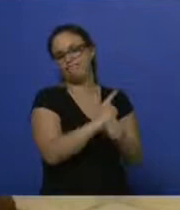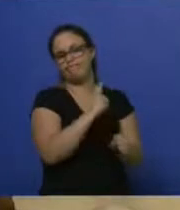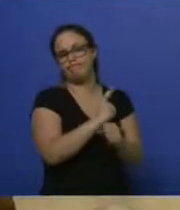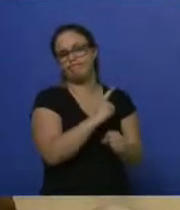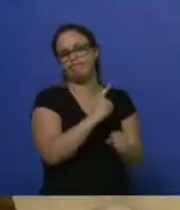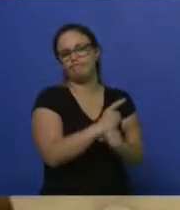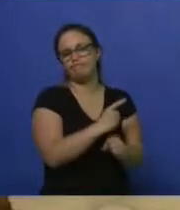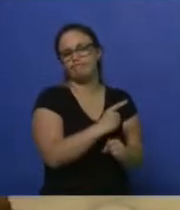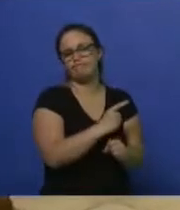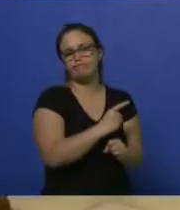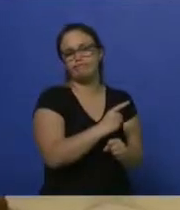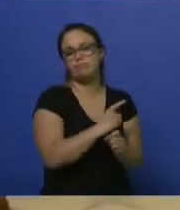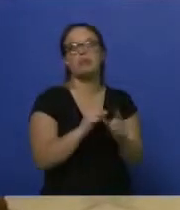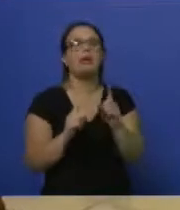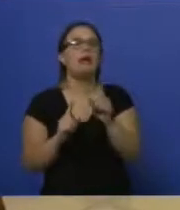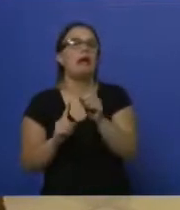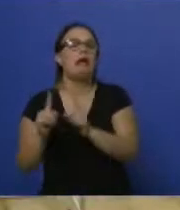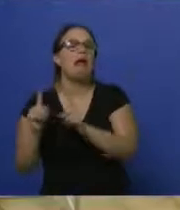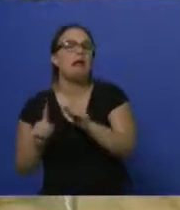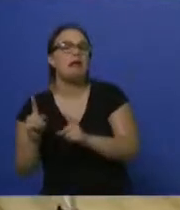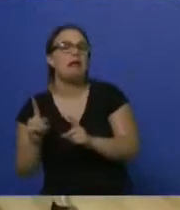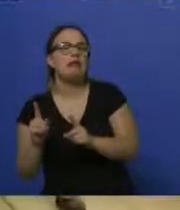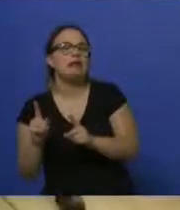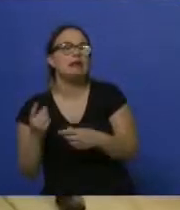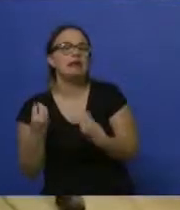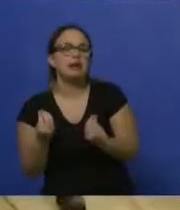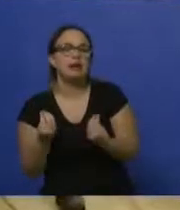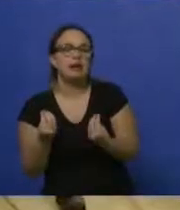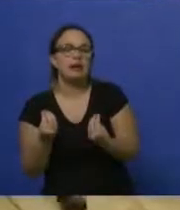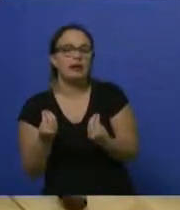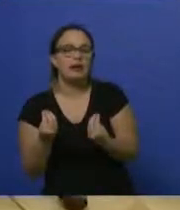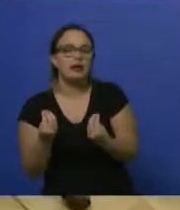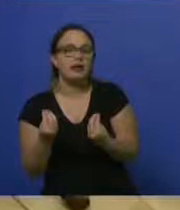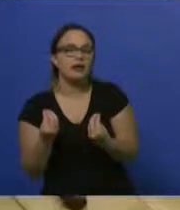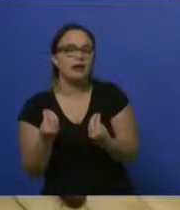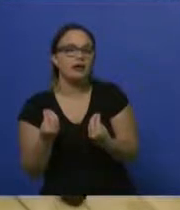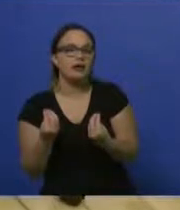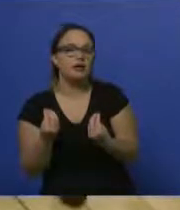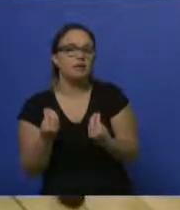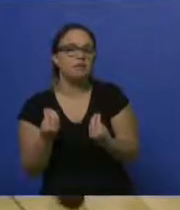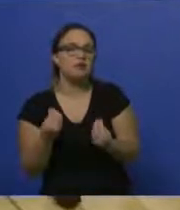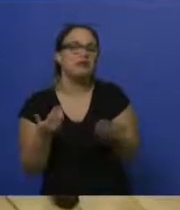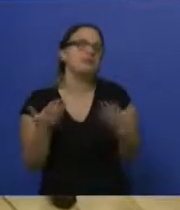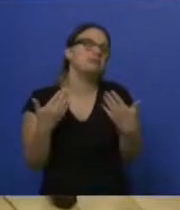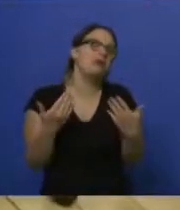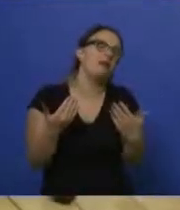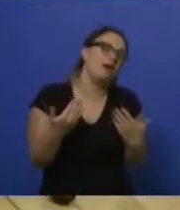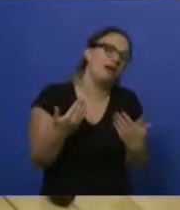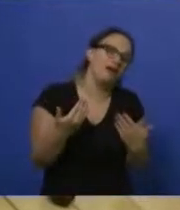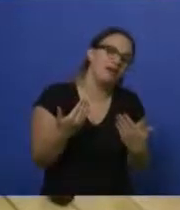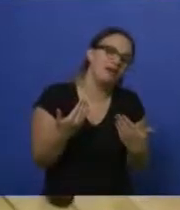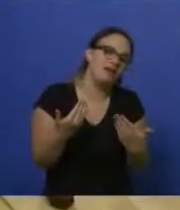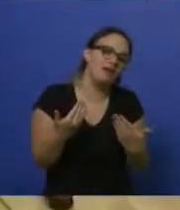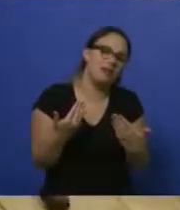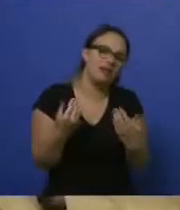alguien dijera, votamos el mismo día, ha pasado en otros lados, sí, donde lo han usado como un caballito de batalla. Han dicho, bueno, de la